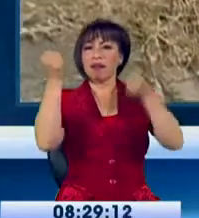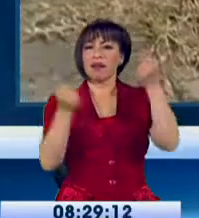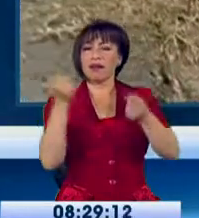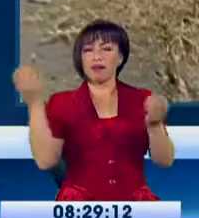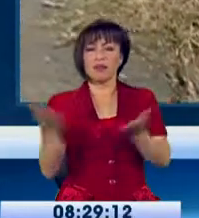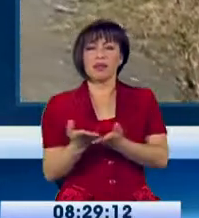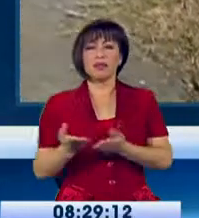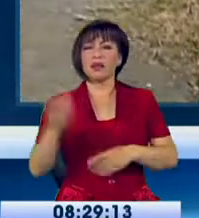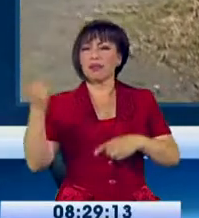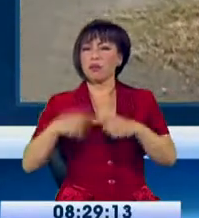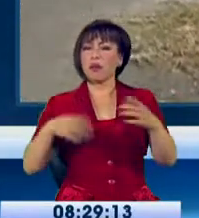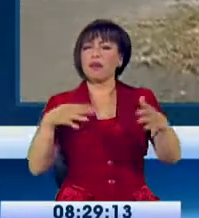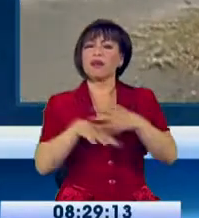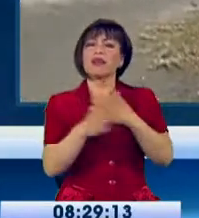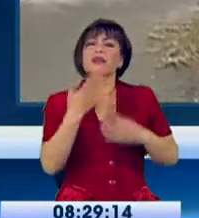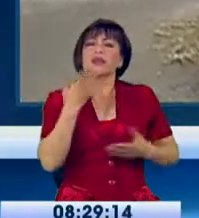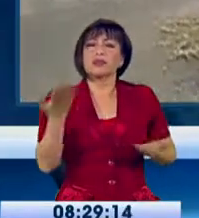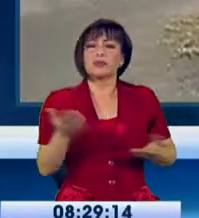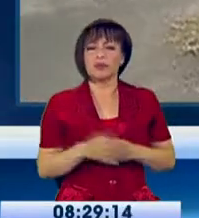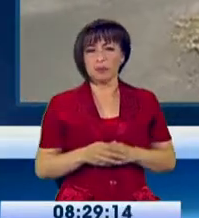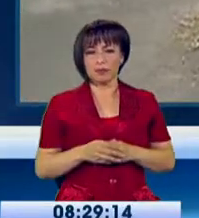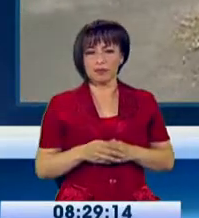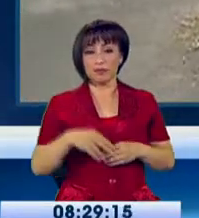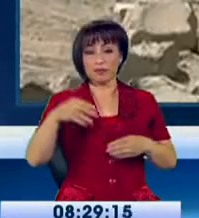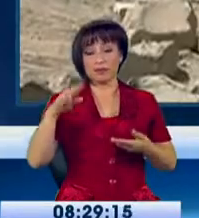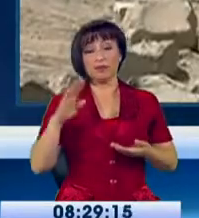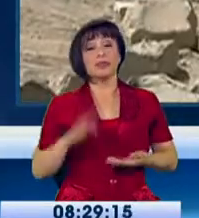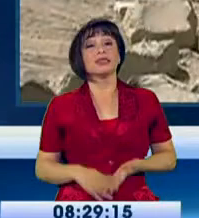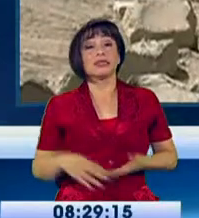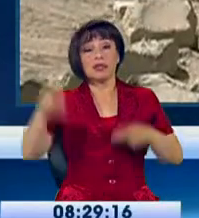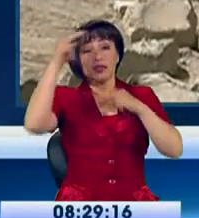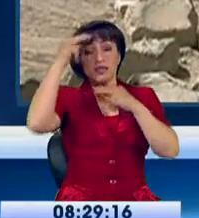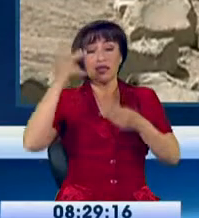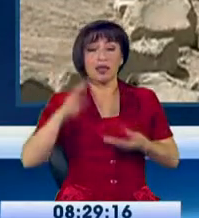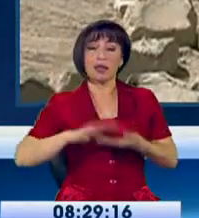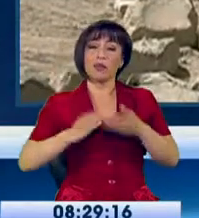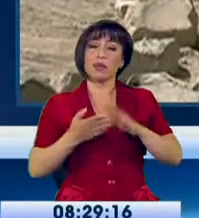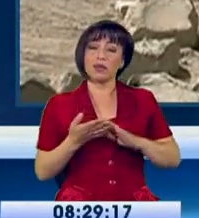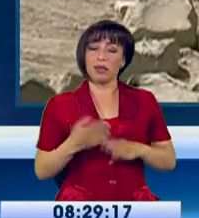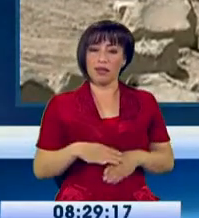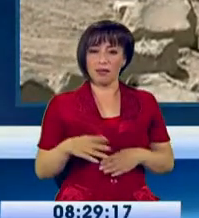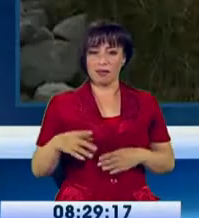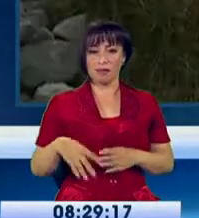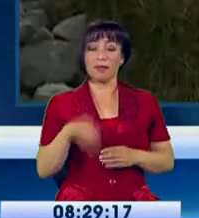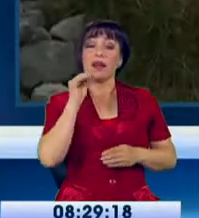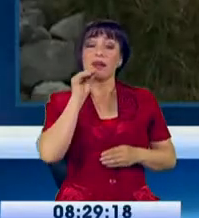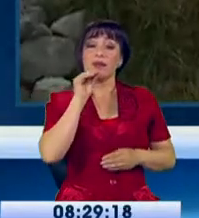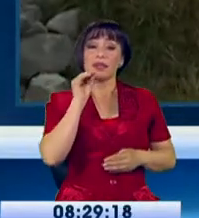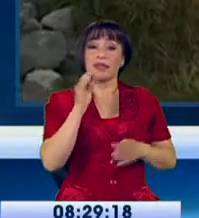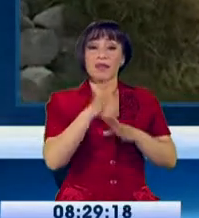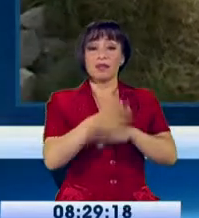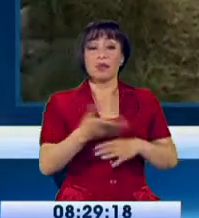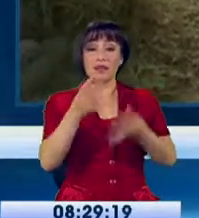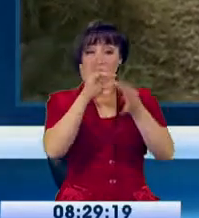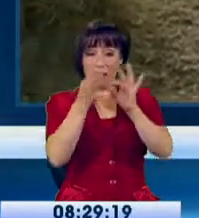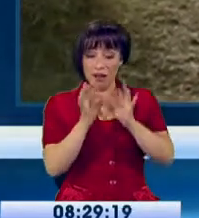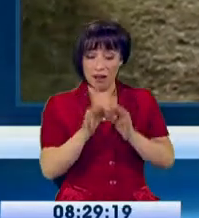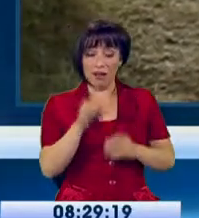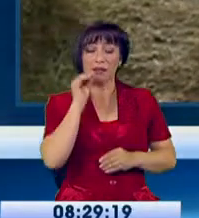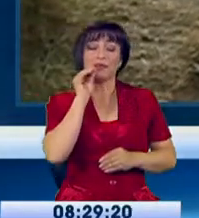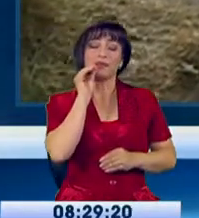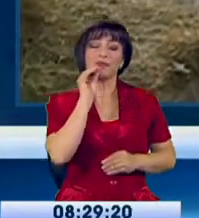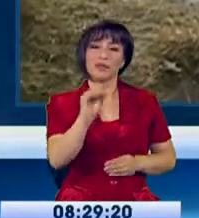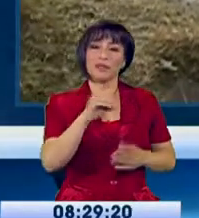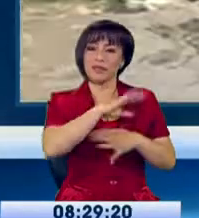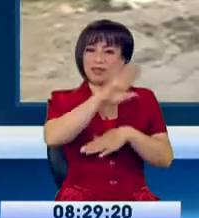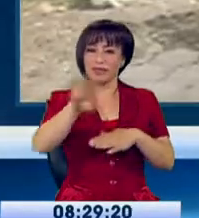que está ahí. Así que este noticiero en acción les contará la siguiente semana o esta misma semana si se logró arreglar este problema de nuestros